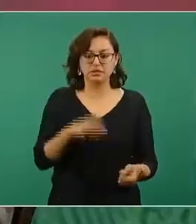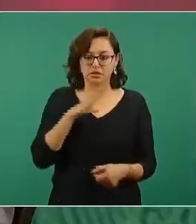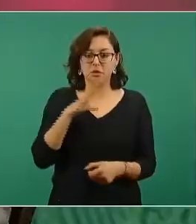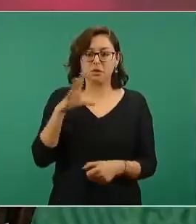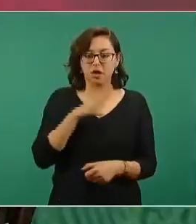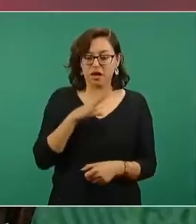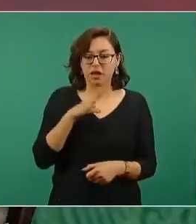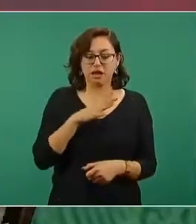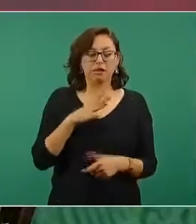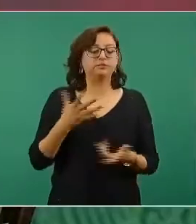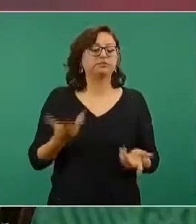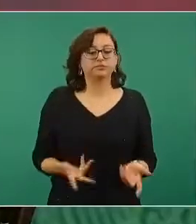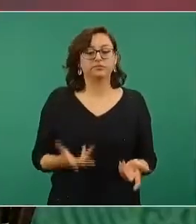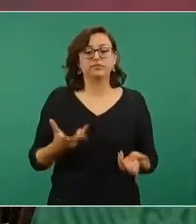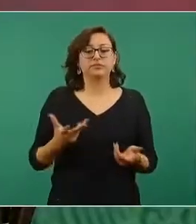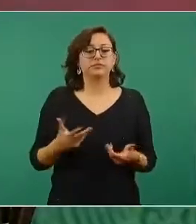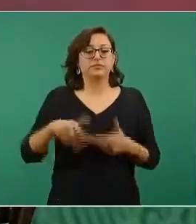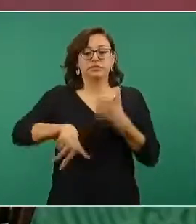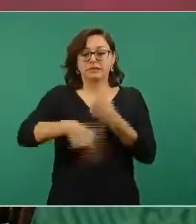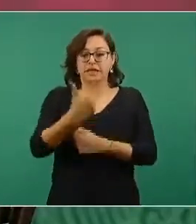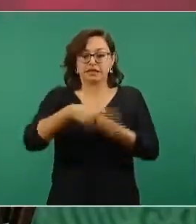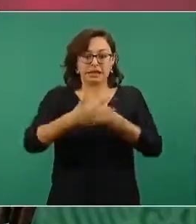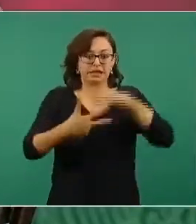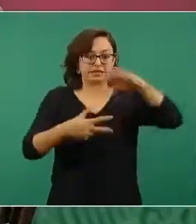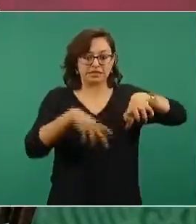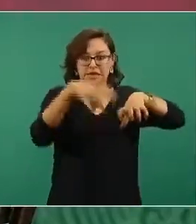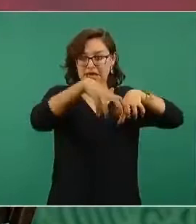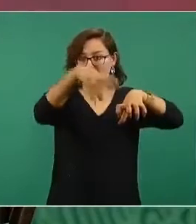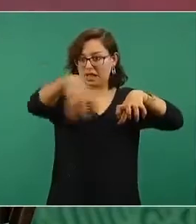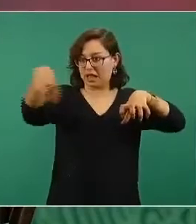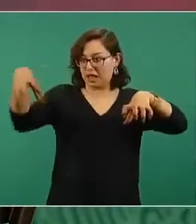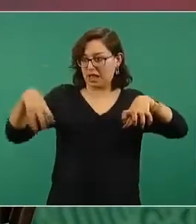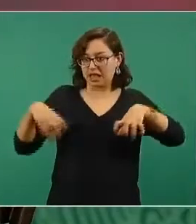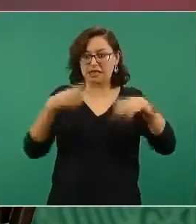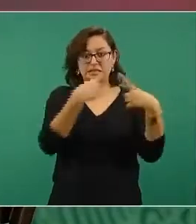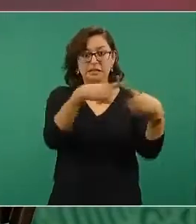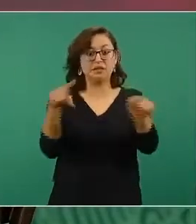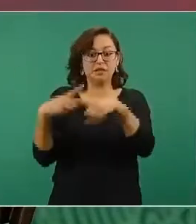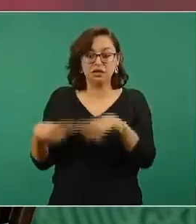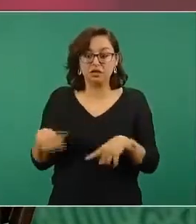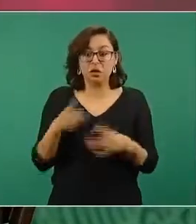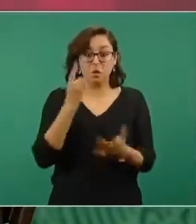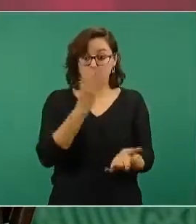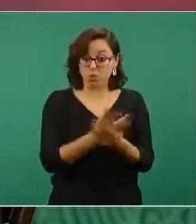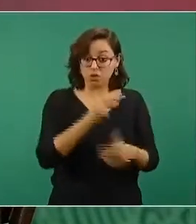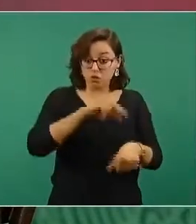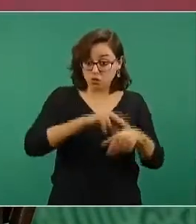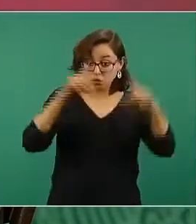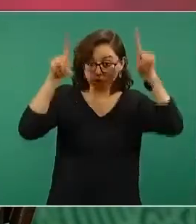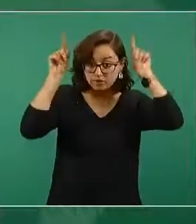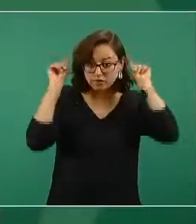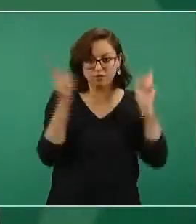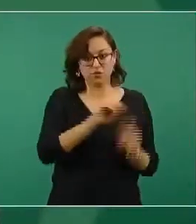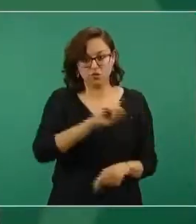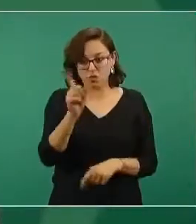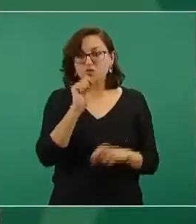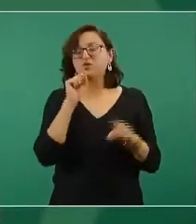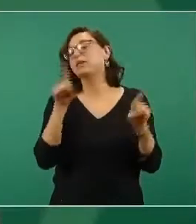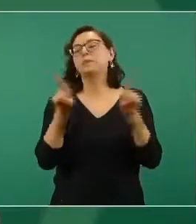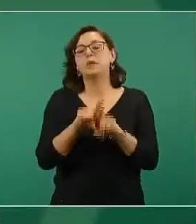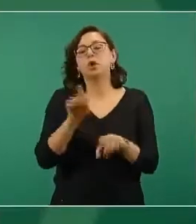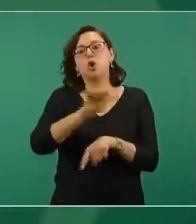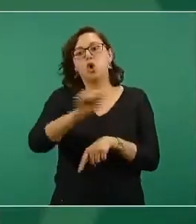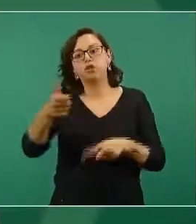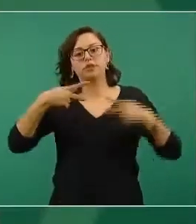de 13 categorías diferentes, no solamente médicos, médicas, enfermeras, enfermeros, sino todo el personal también de apoyo, ese